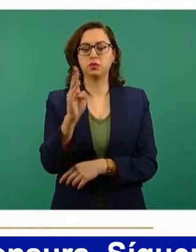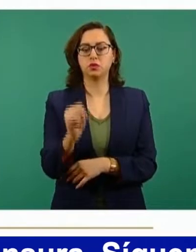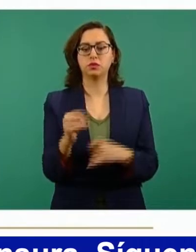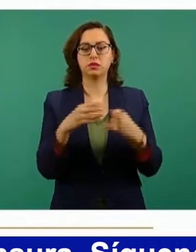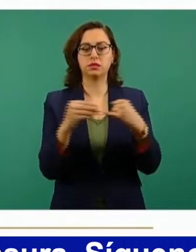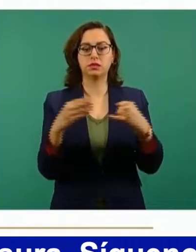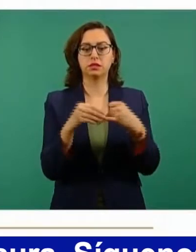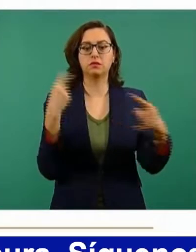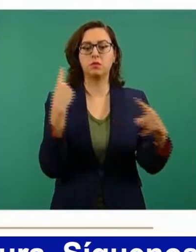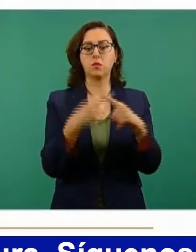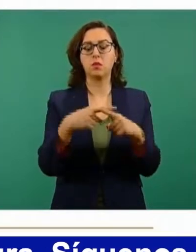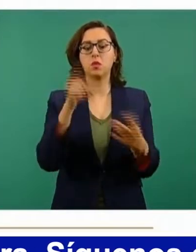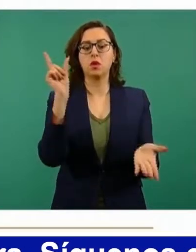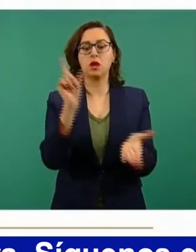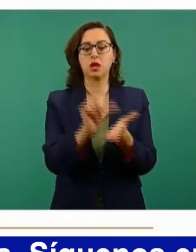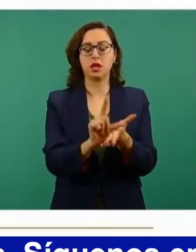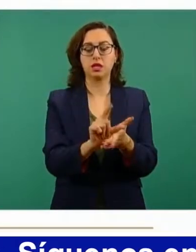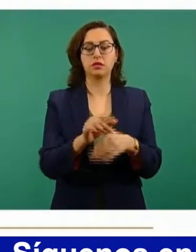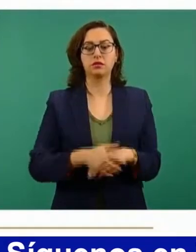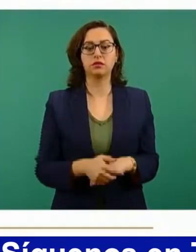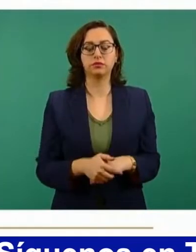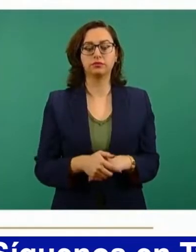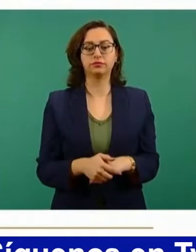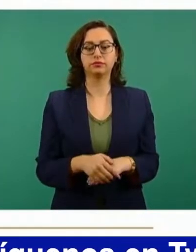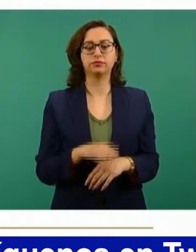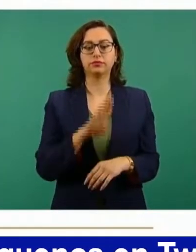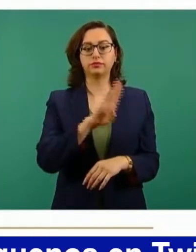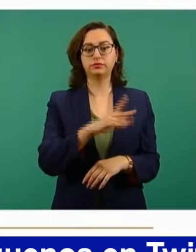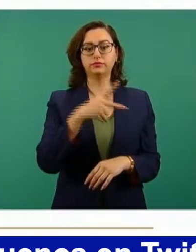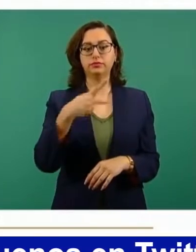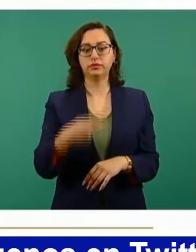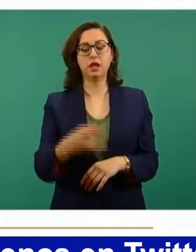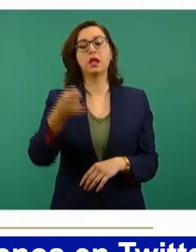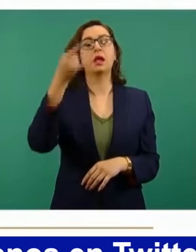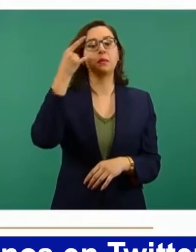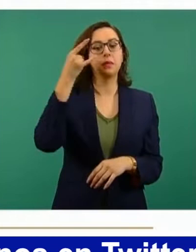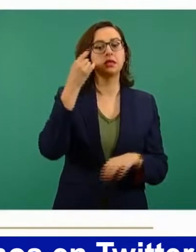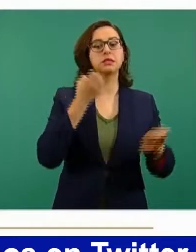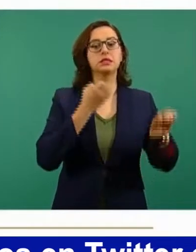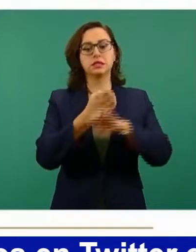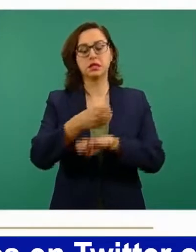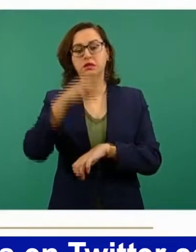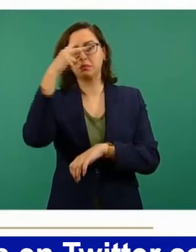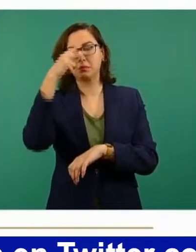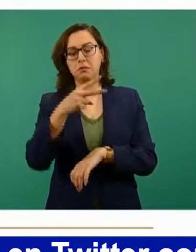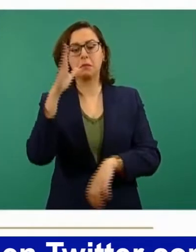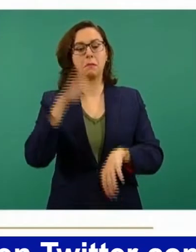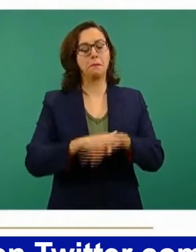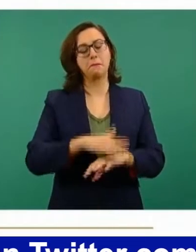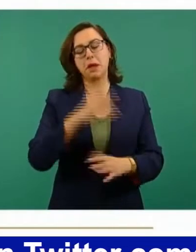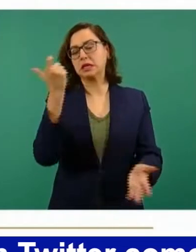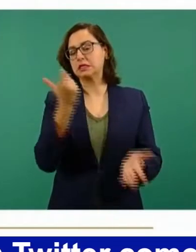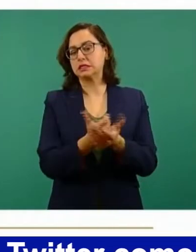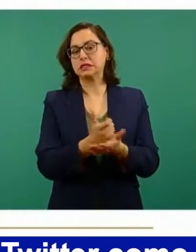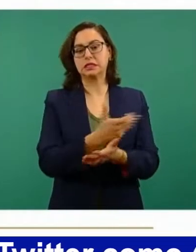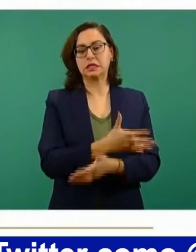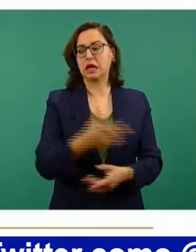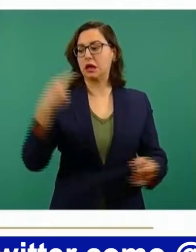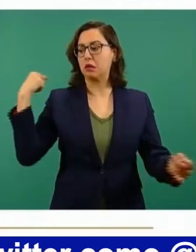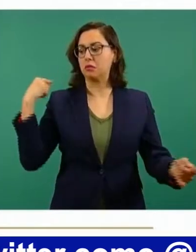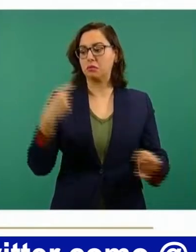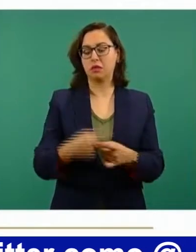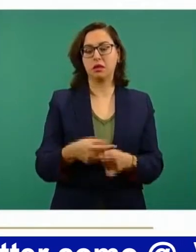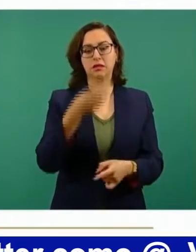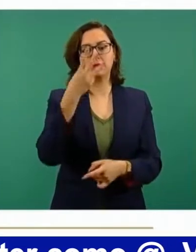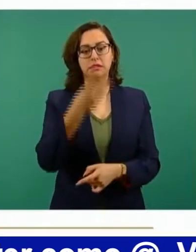litro. BP en Campeche y en el Estado de México se llevó el primer lugar con el indicador de ganancia más alto en los tres tipos